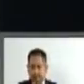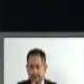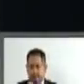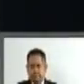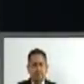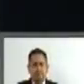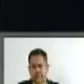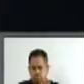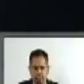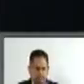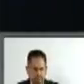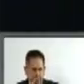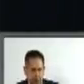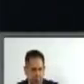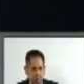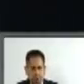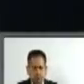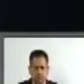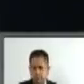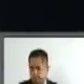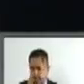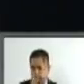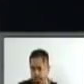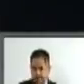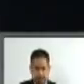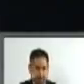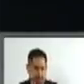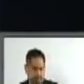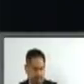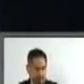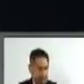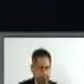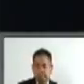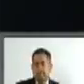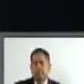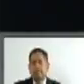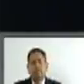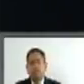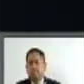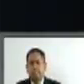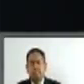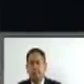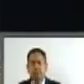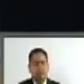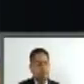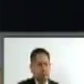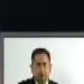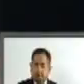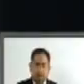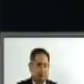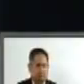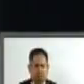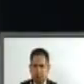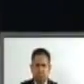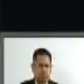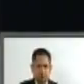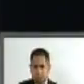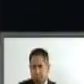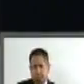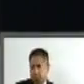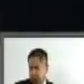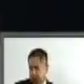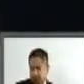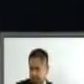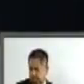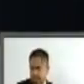tratado debe ser entre los tres países y debe buscar beneficios compartidos y equilibrados para cada uno.